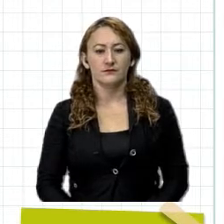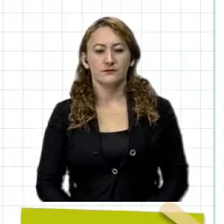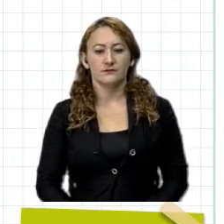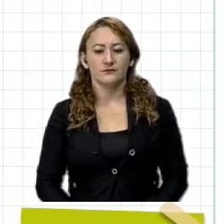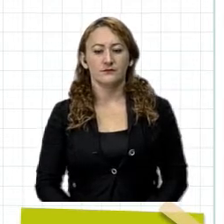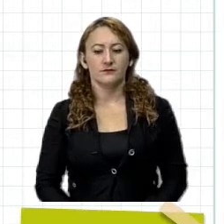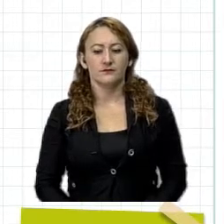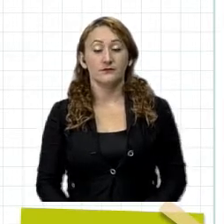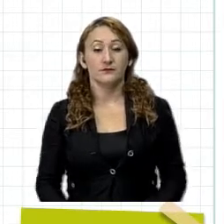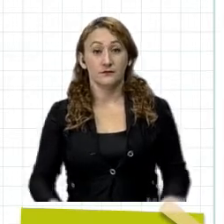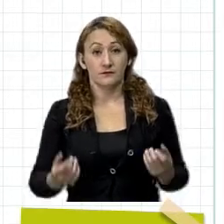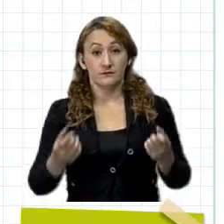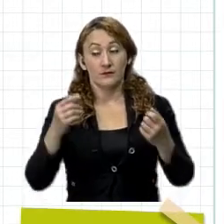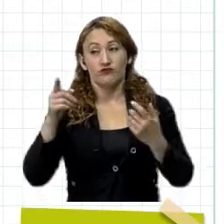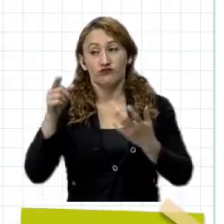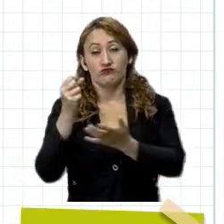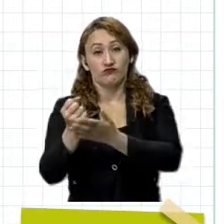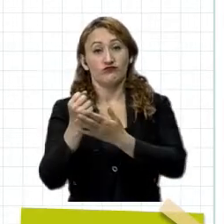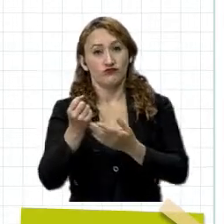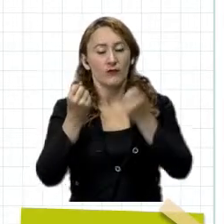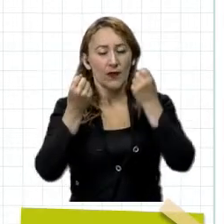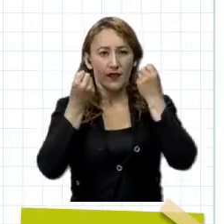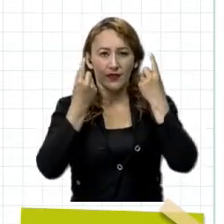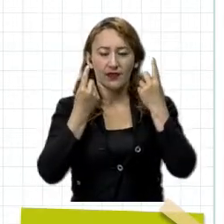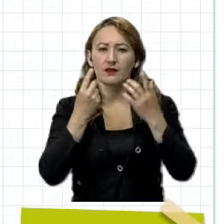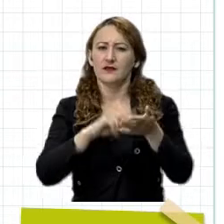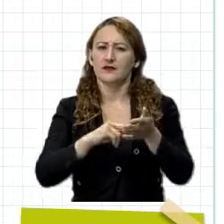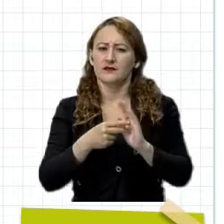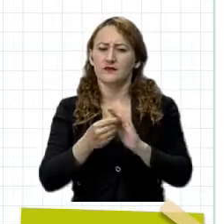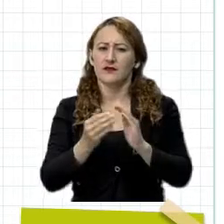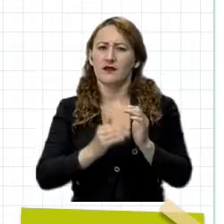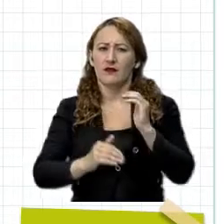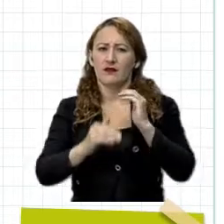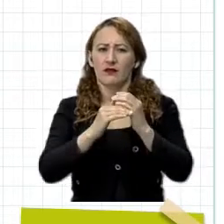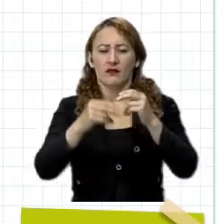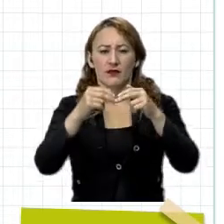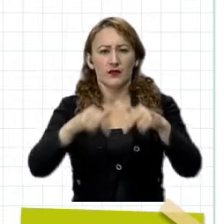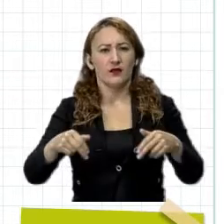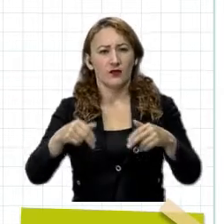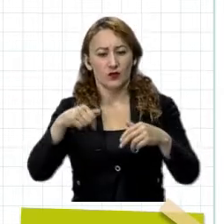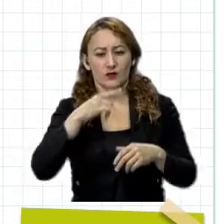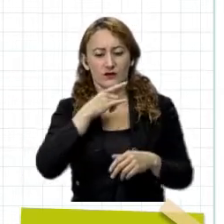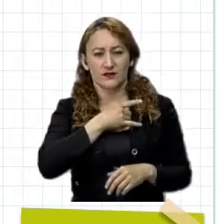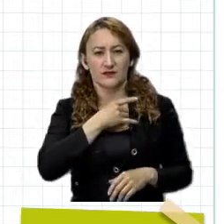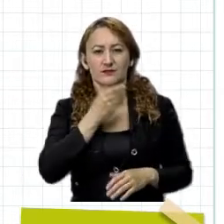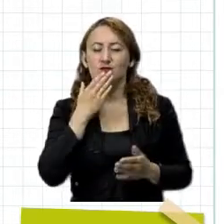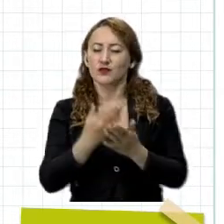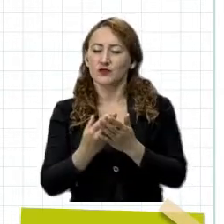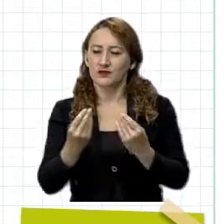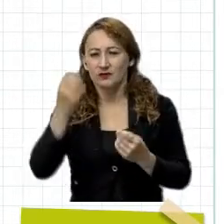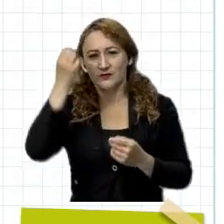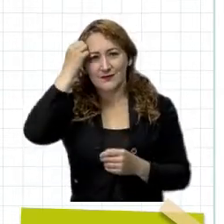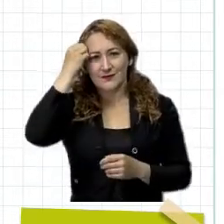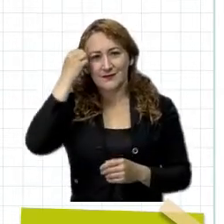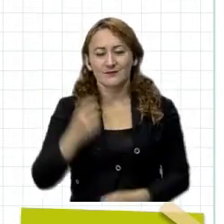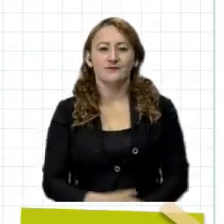Para entender mejor lo que implica la equidad en nuestra universidad. Profesora, muchas gracias.